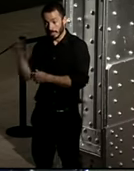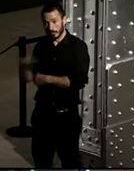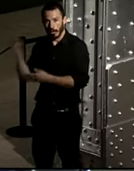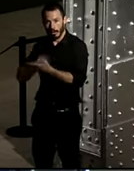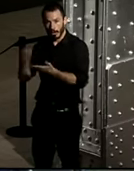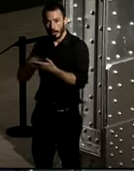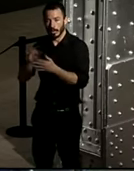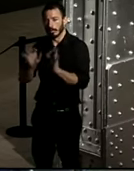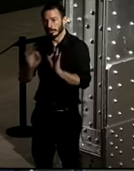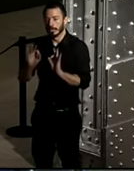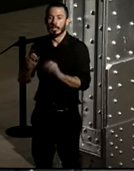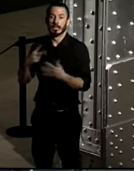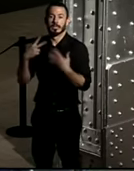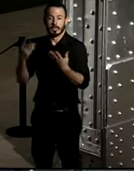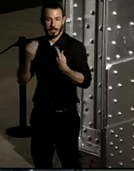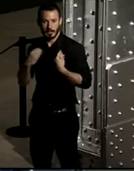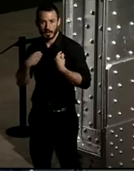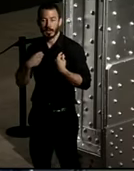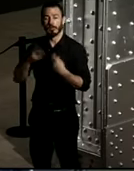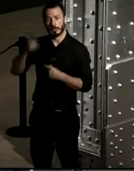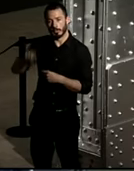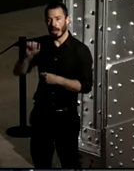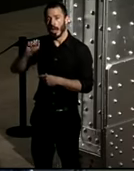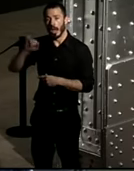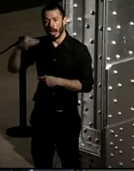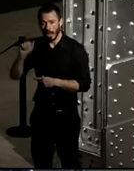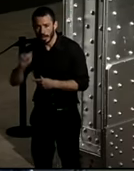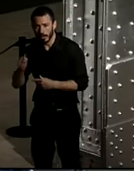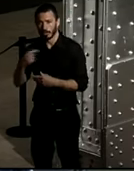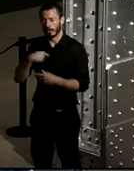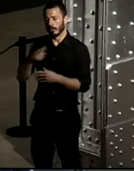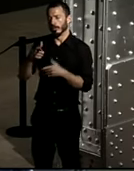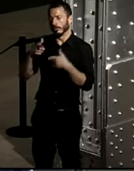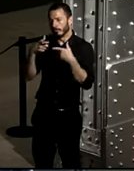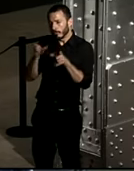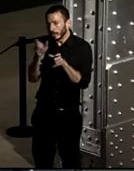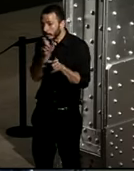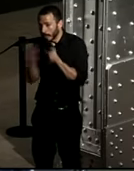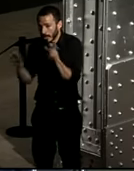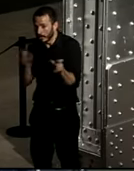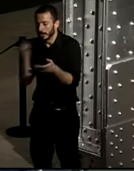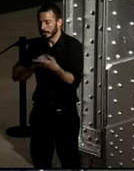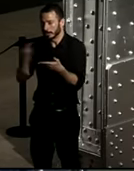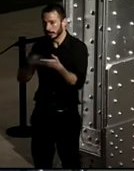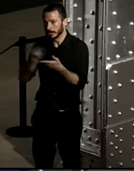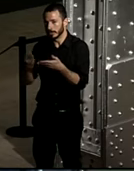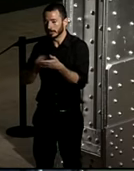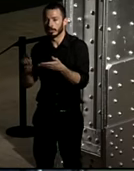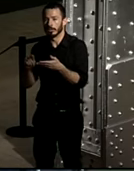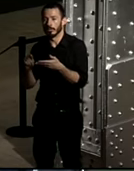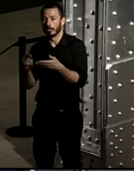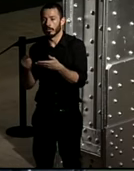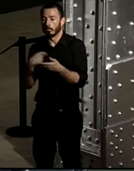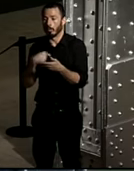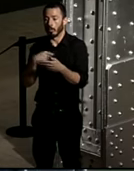para 7 vidas para ida, y escribía, con lo cual el formato de palabras lo sé transcribir muy bien a mí. Yo no